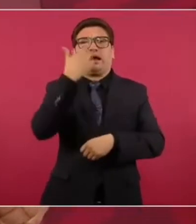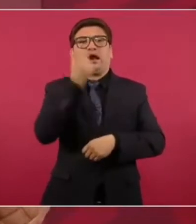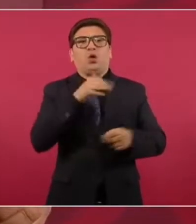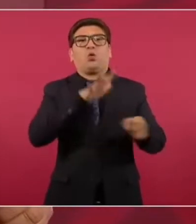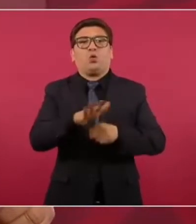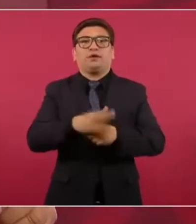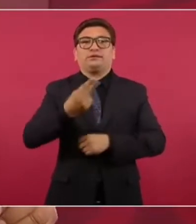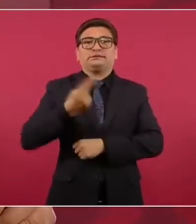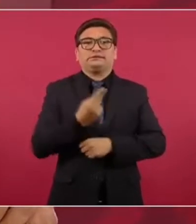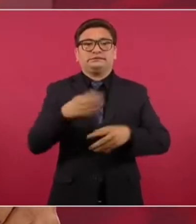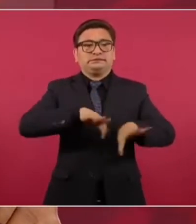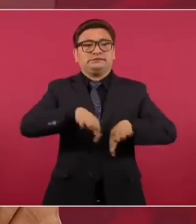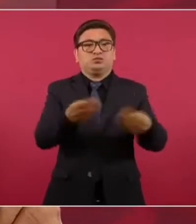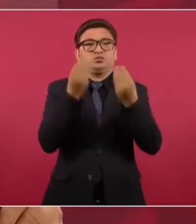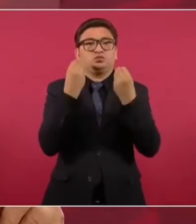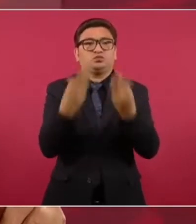trabajo,